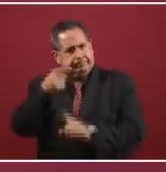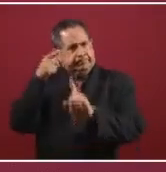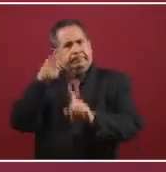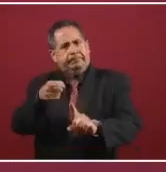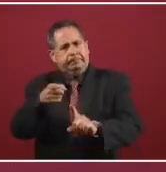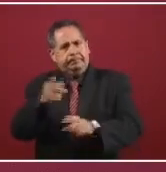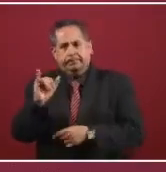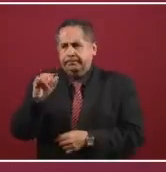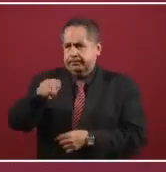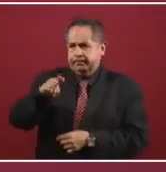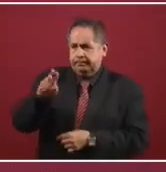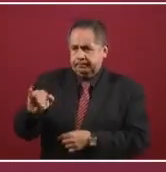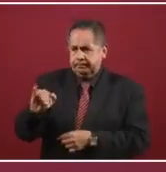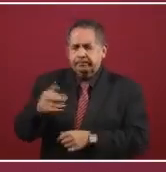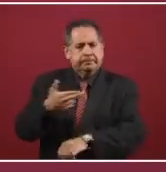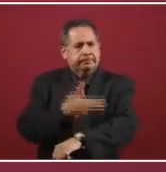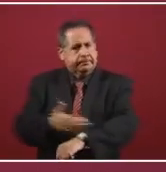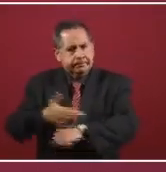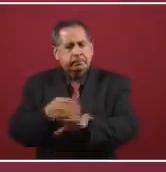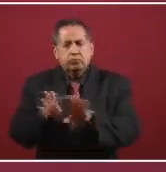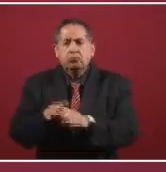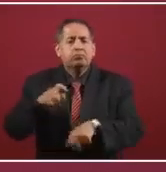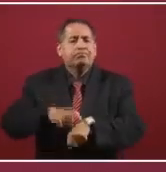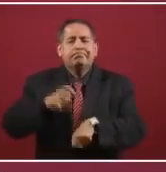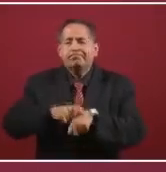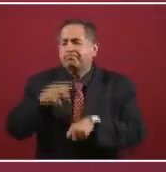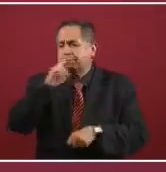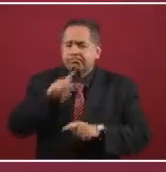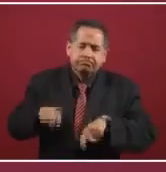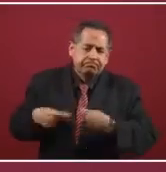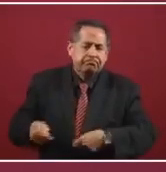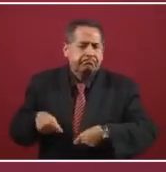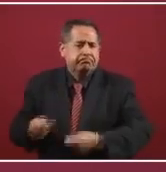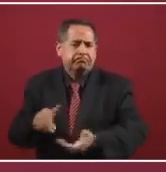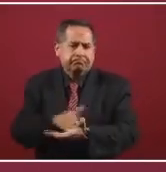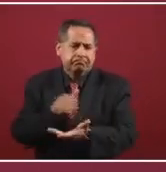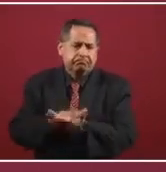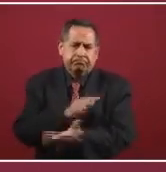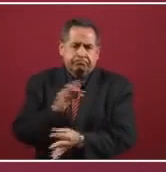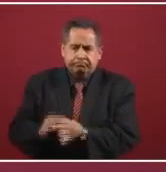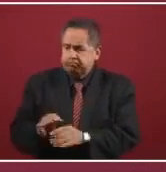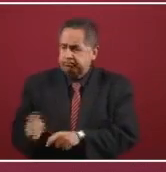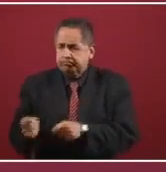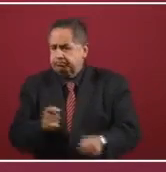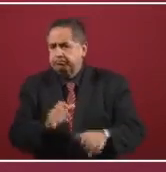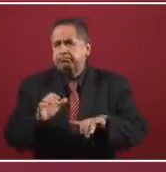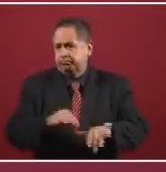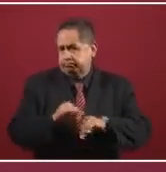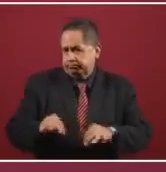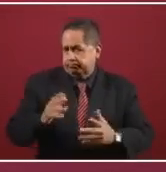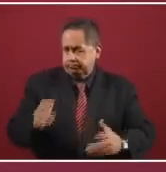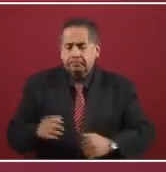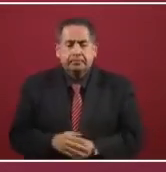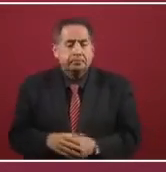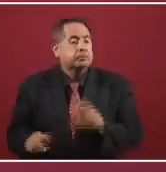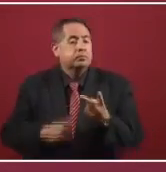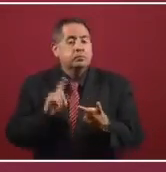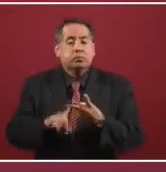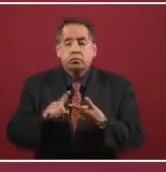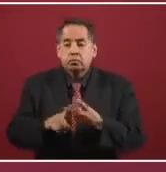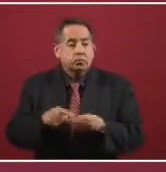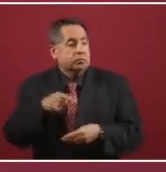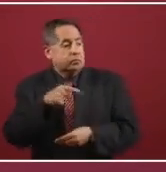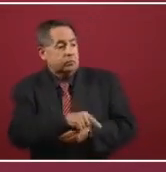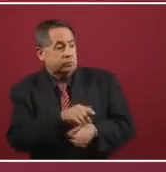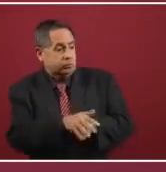eso cambie, que los tiempos sean mucho menores. Entonces, una parte es ayudarlos para eso. Y la otra es conectarlos con la bolsa de trabajo,